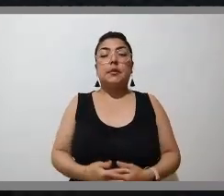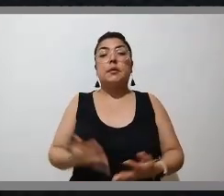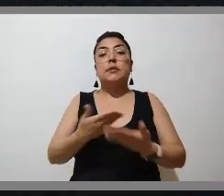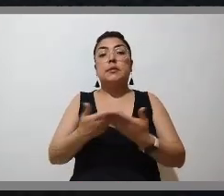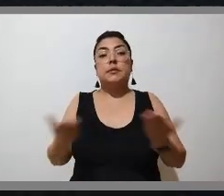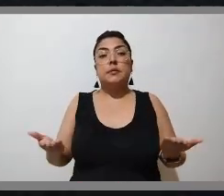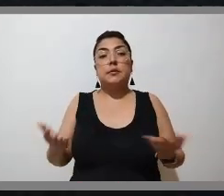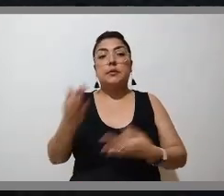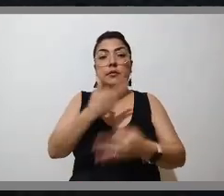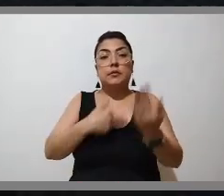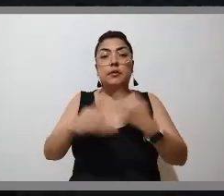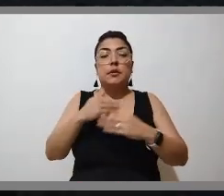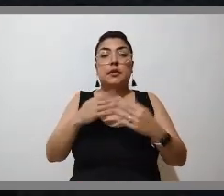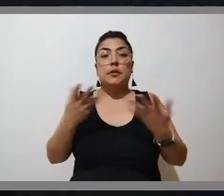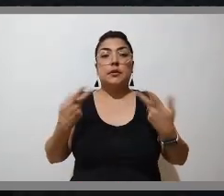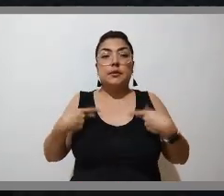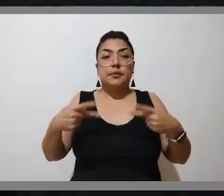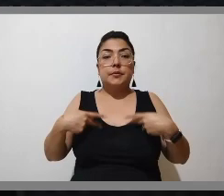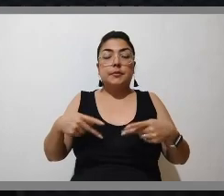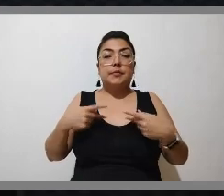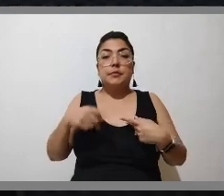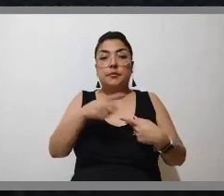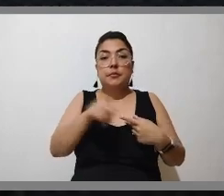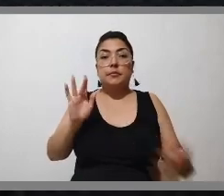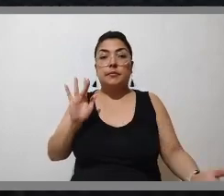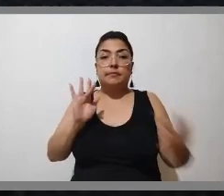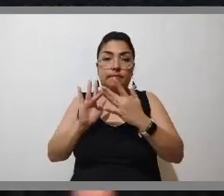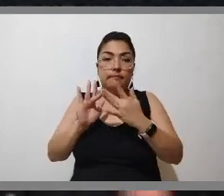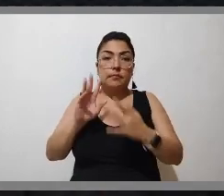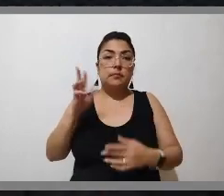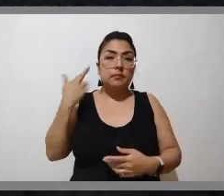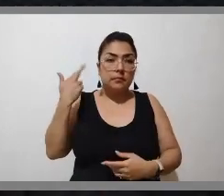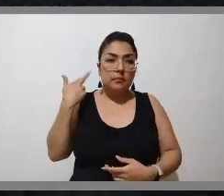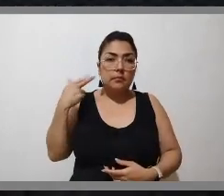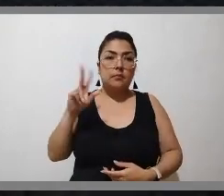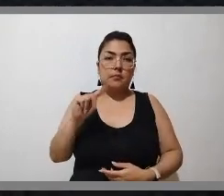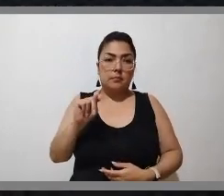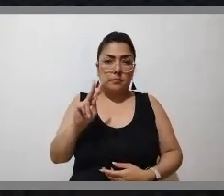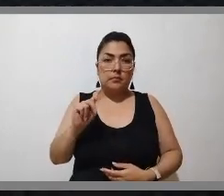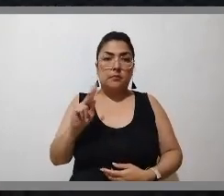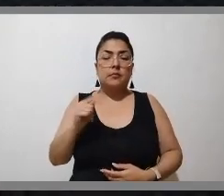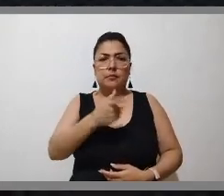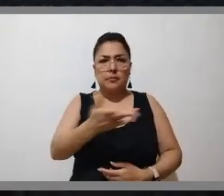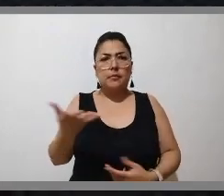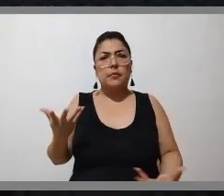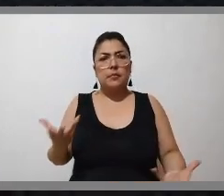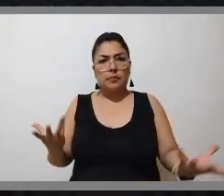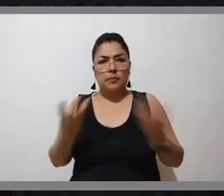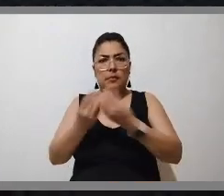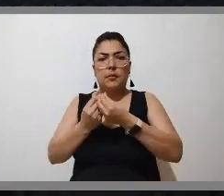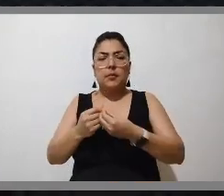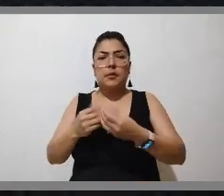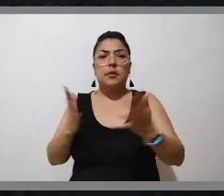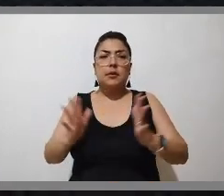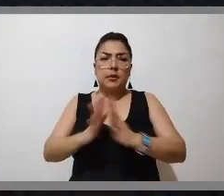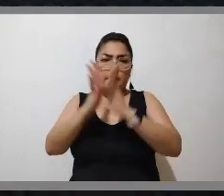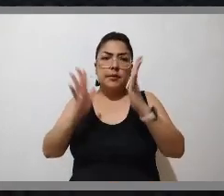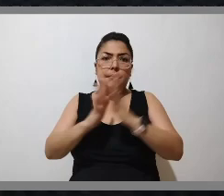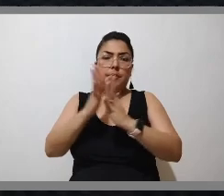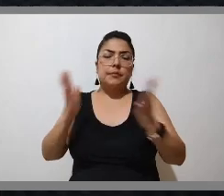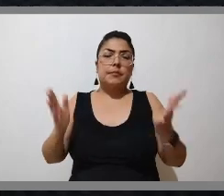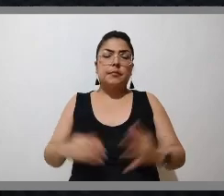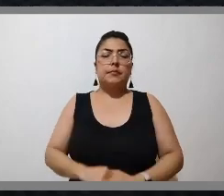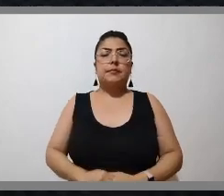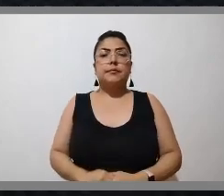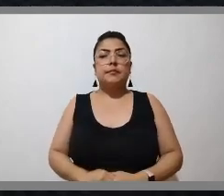que nos están sintonizando a través de radio y televisión a que nos acompañen en estas actividades de las que ya nos comentó un poco la